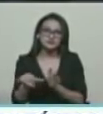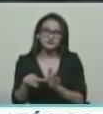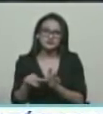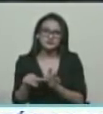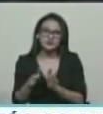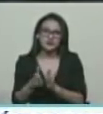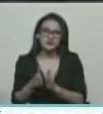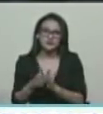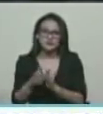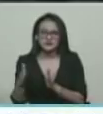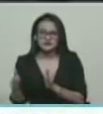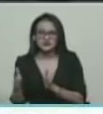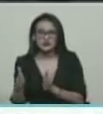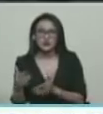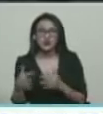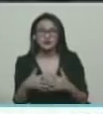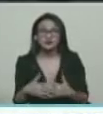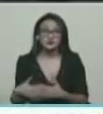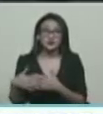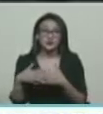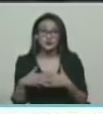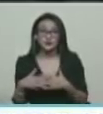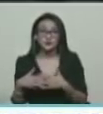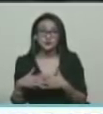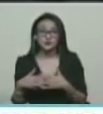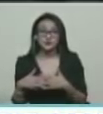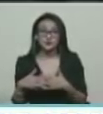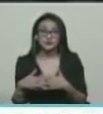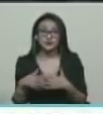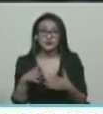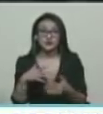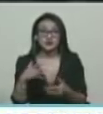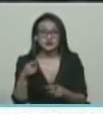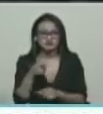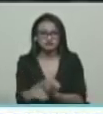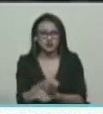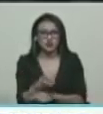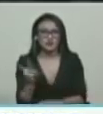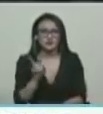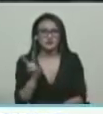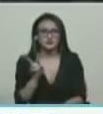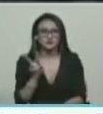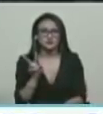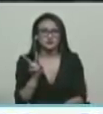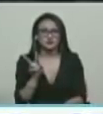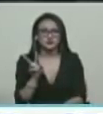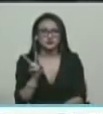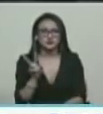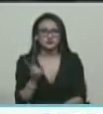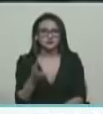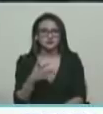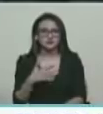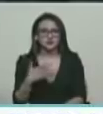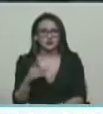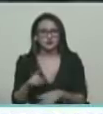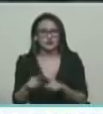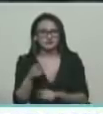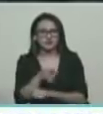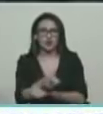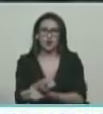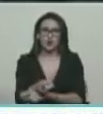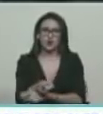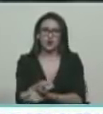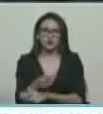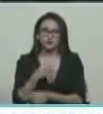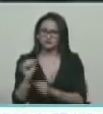cercano, Estados Unidos, que se empeña en imponerle a Venezuela y al mundo sus deseos como que fuesen orden. Nosotros nos